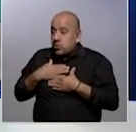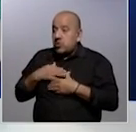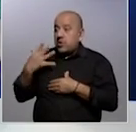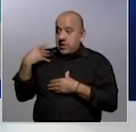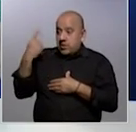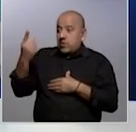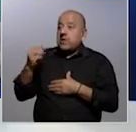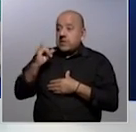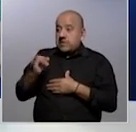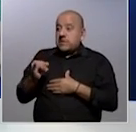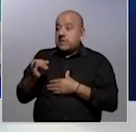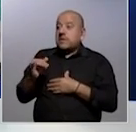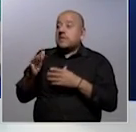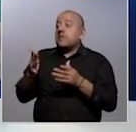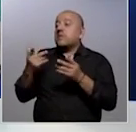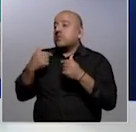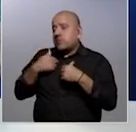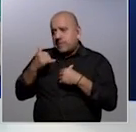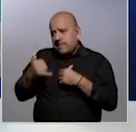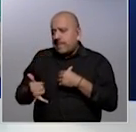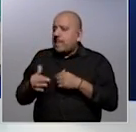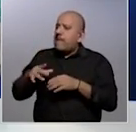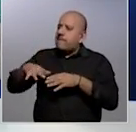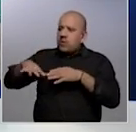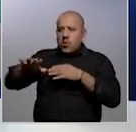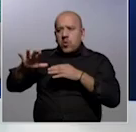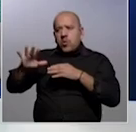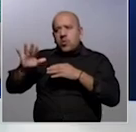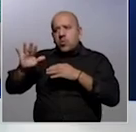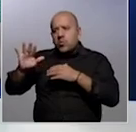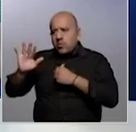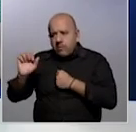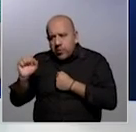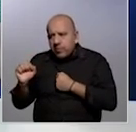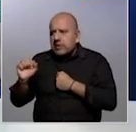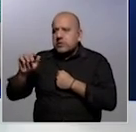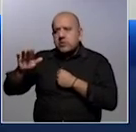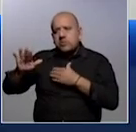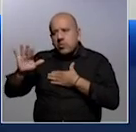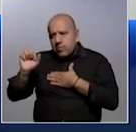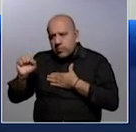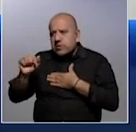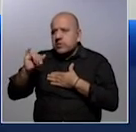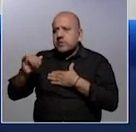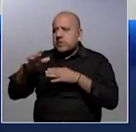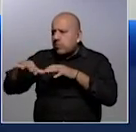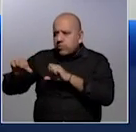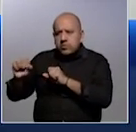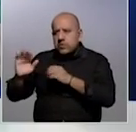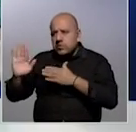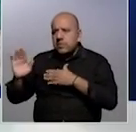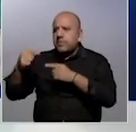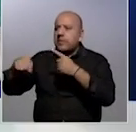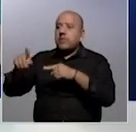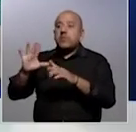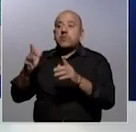directores y con un compromiso que tenemos en relación a la confianza que se depositó en nosotros por el parlament o